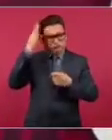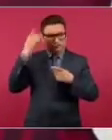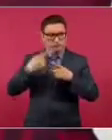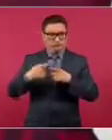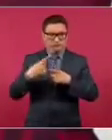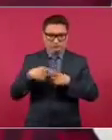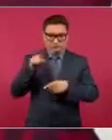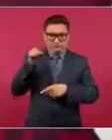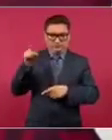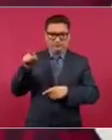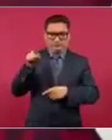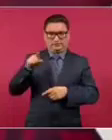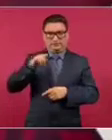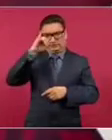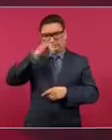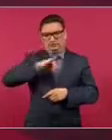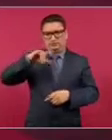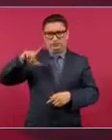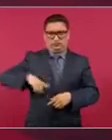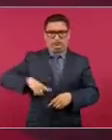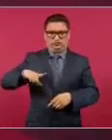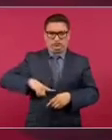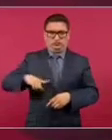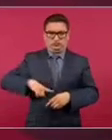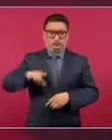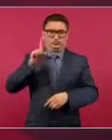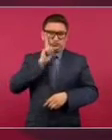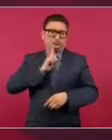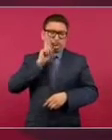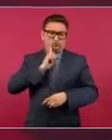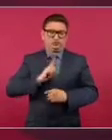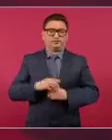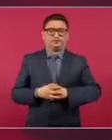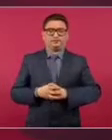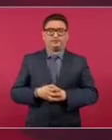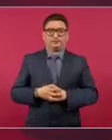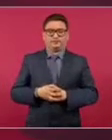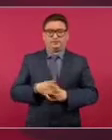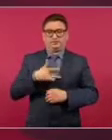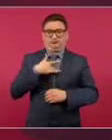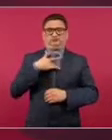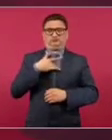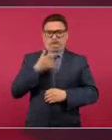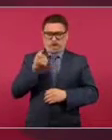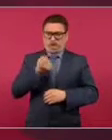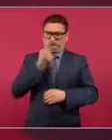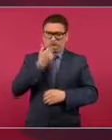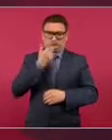esta acción es la jefa de gobierno. Y afortunadamente